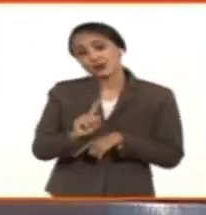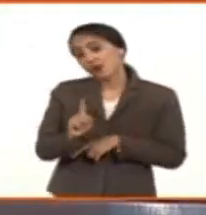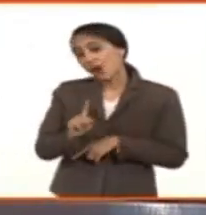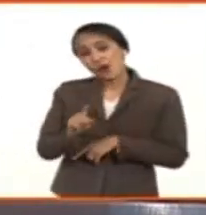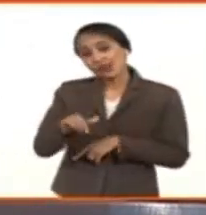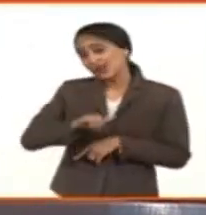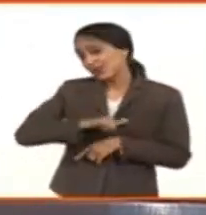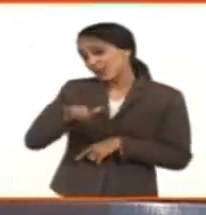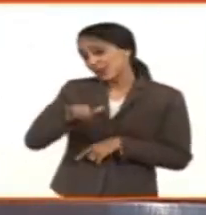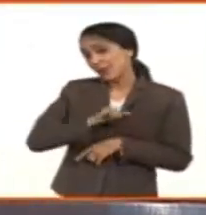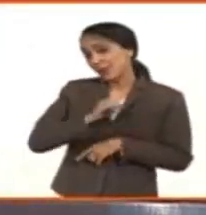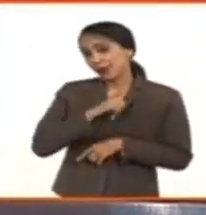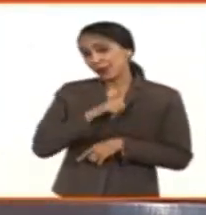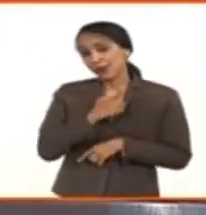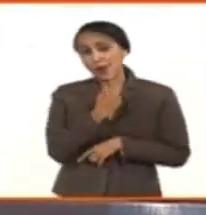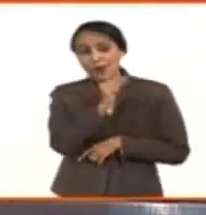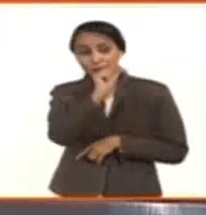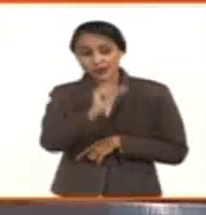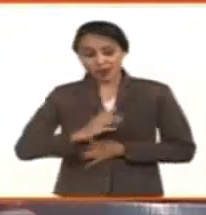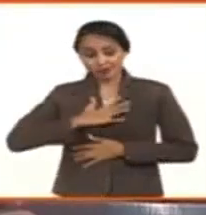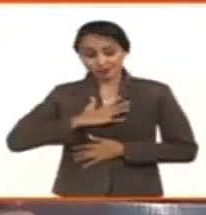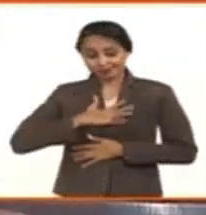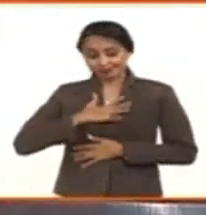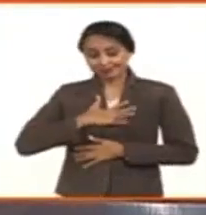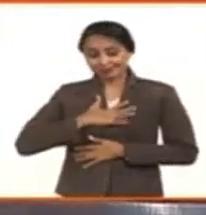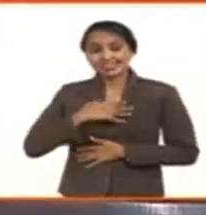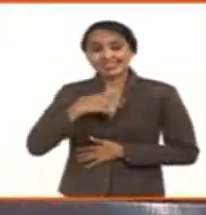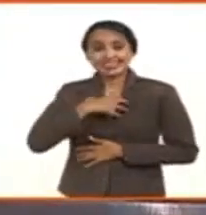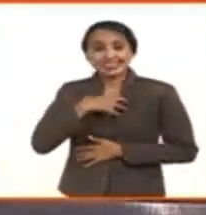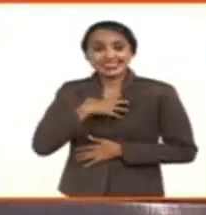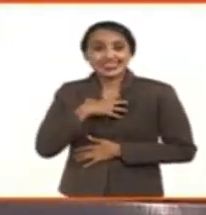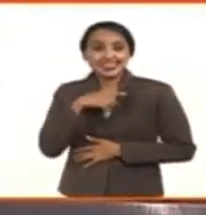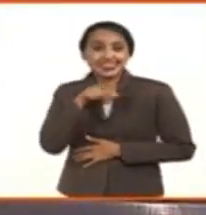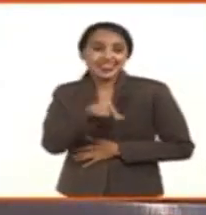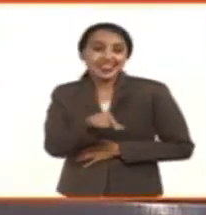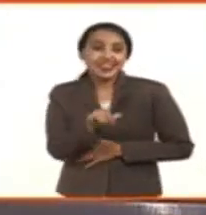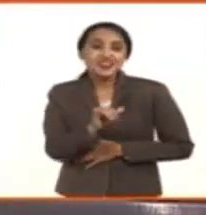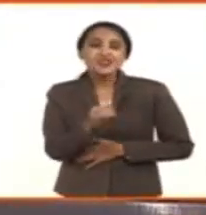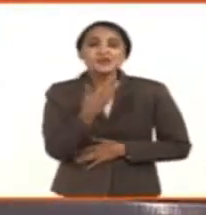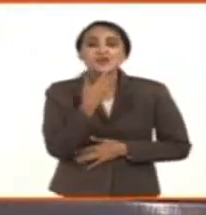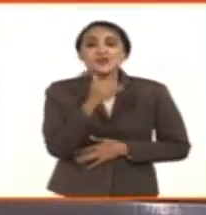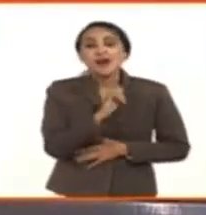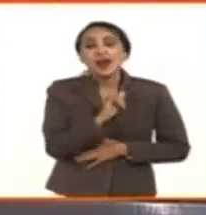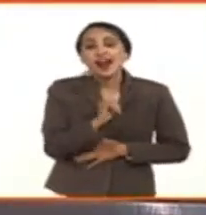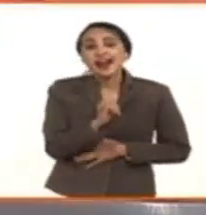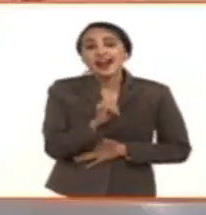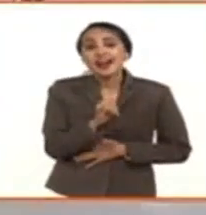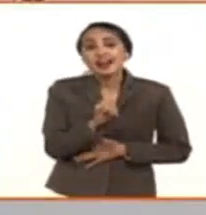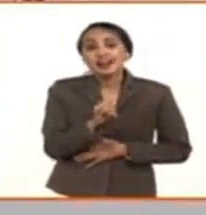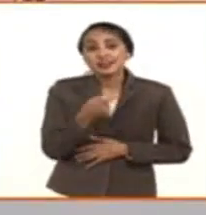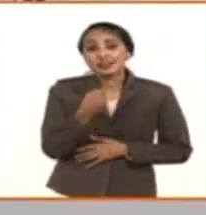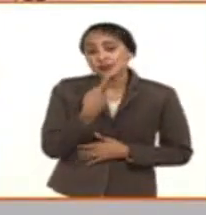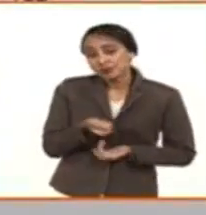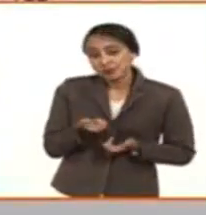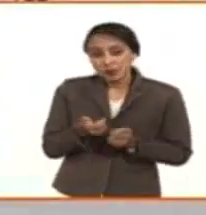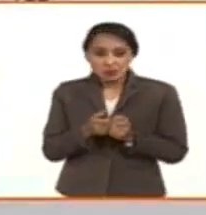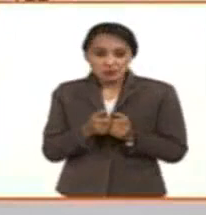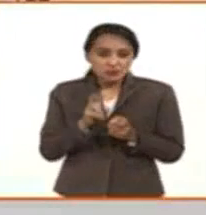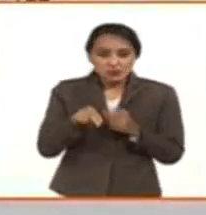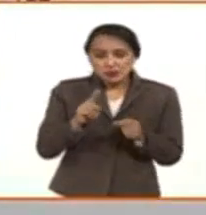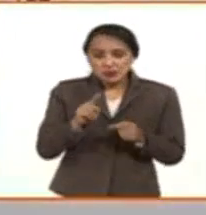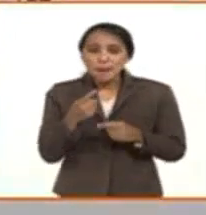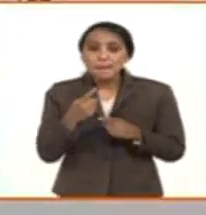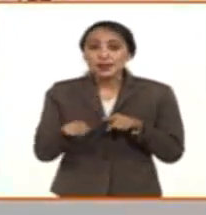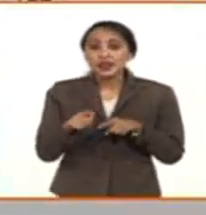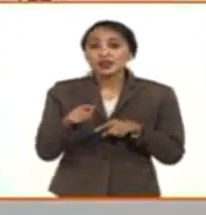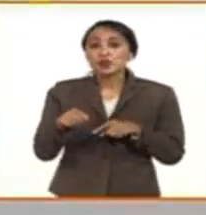una persona que con cuenta propia tiene una estrategia y que una maquinaria que puede ser nacional o internacional que propaga